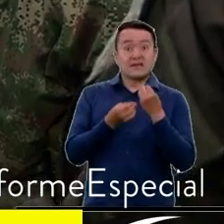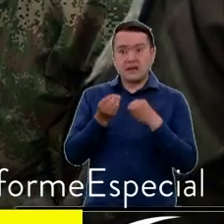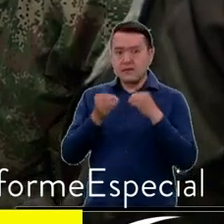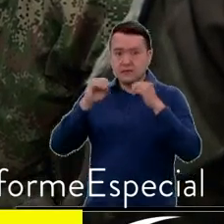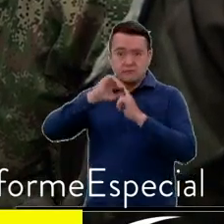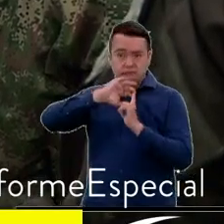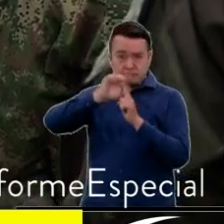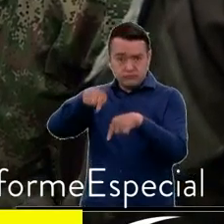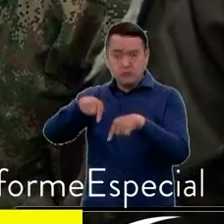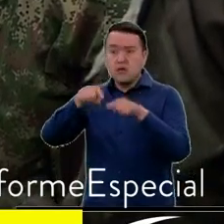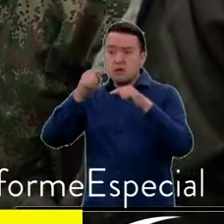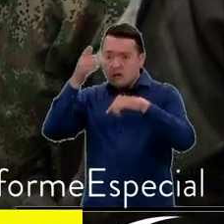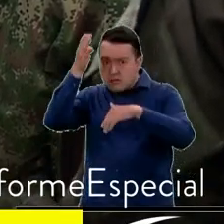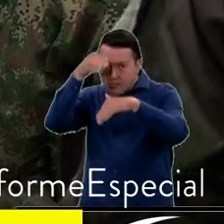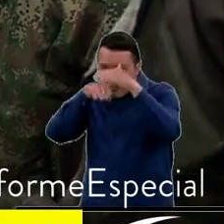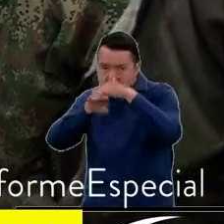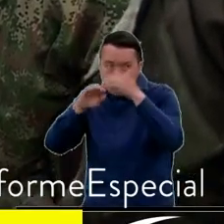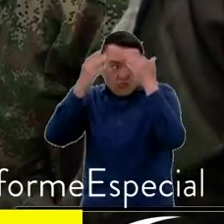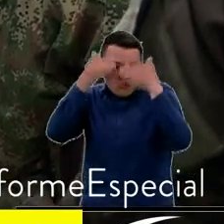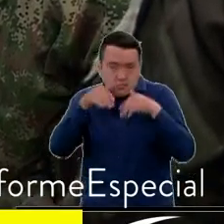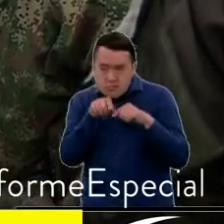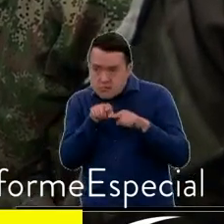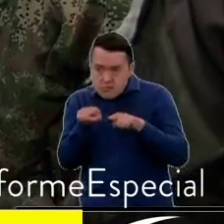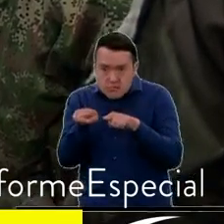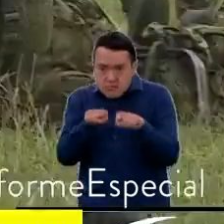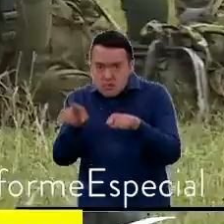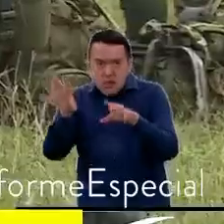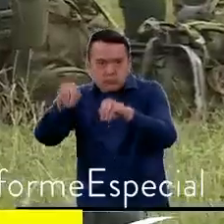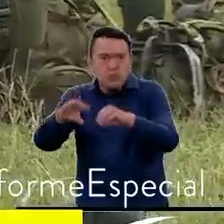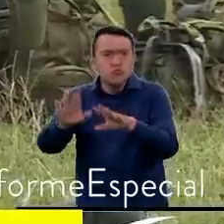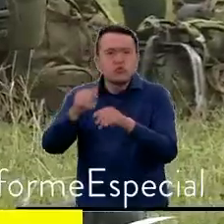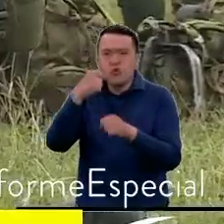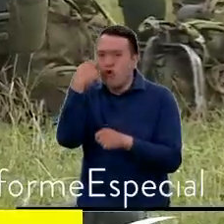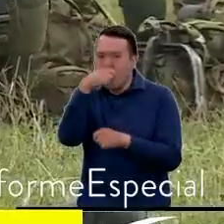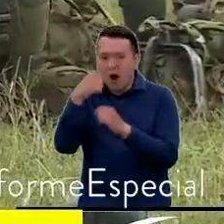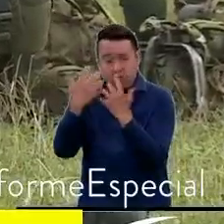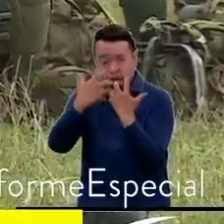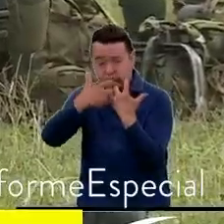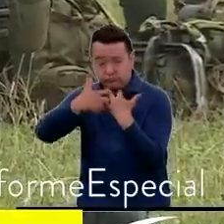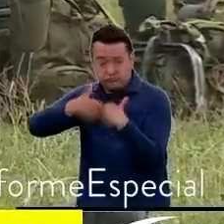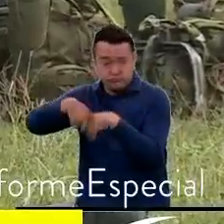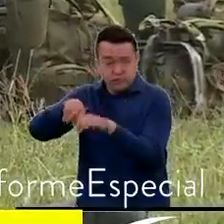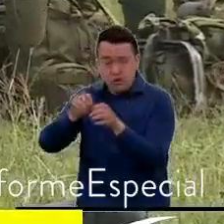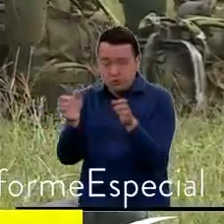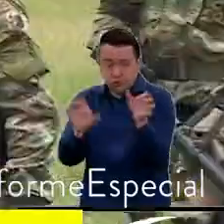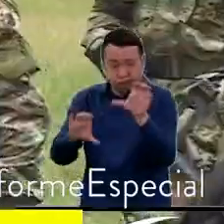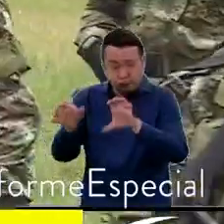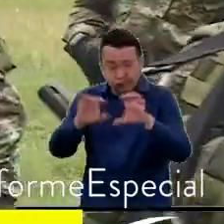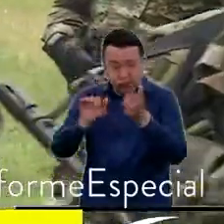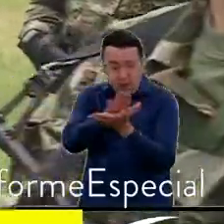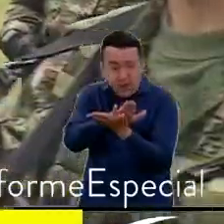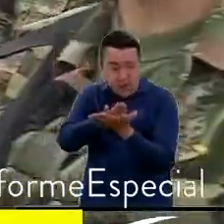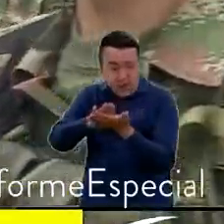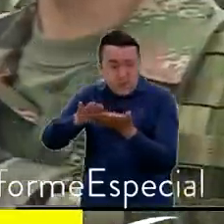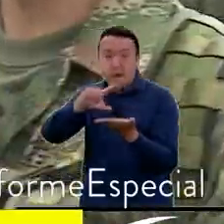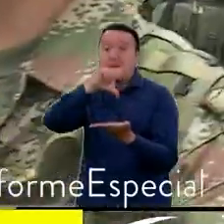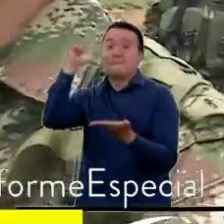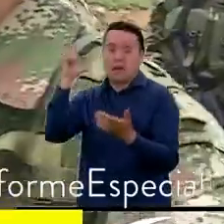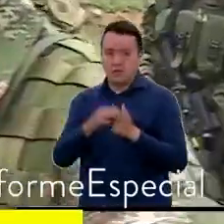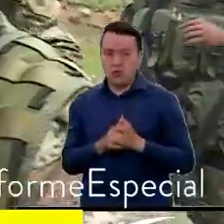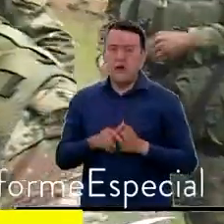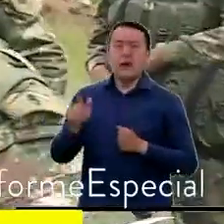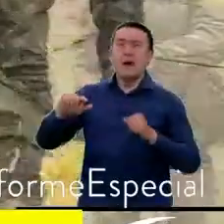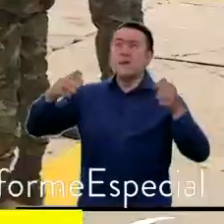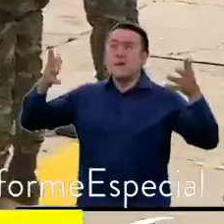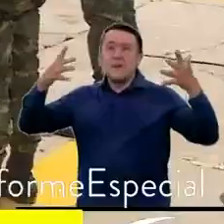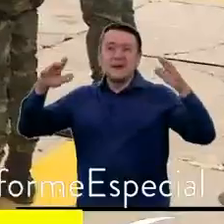hasta ubicar el laboratorio para el procesamiento de clorhidrato de cocaína. El mal clima en la zona retrasa el inicio de la operación. Hay operaciones donde hemos tenido